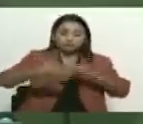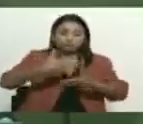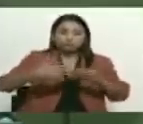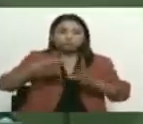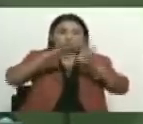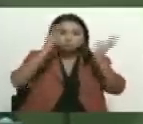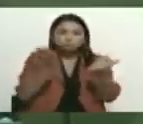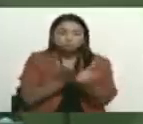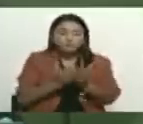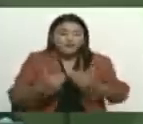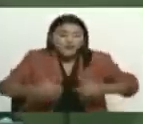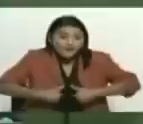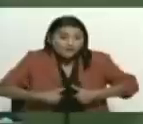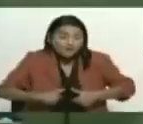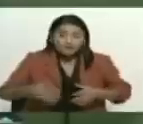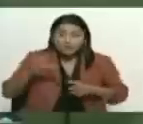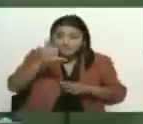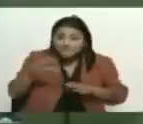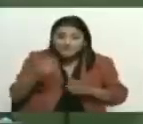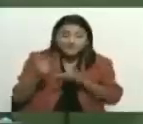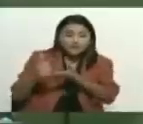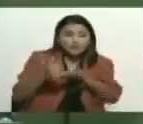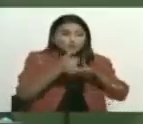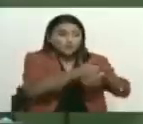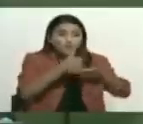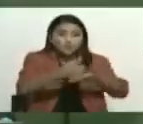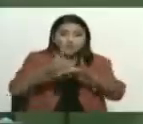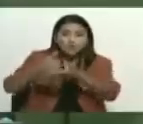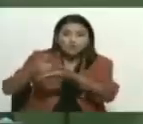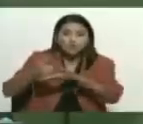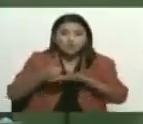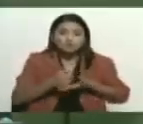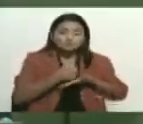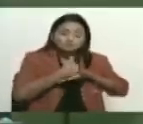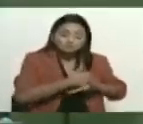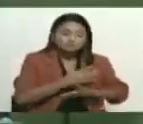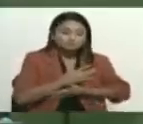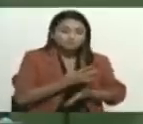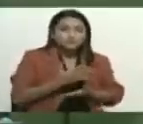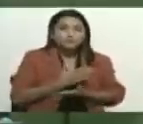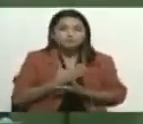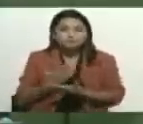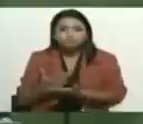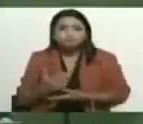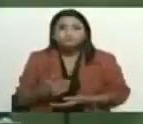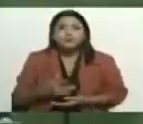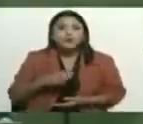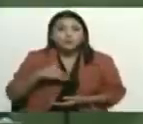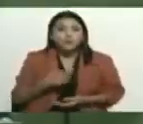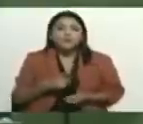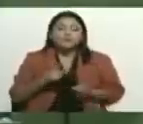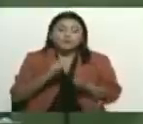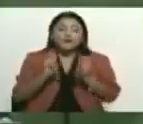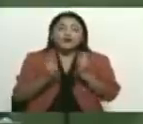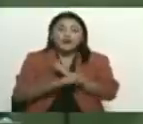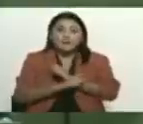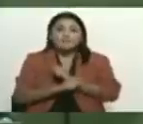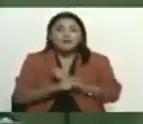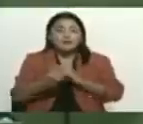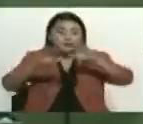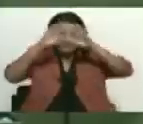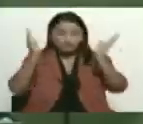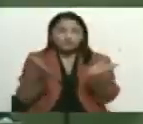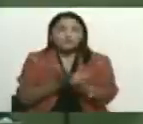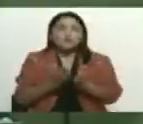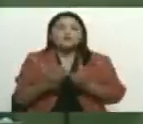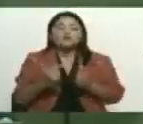Es con esfuerzos comunes, bajo el espíritu de complementariedad, solidaridad y cooperación, que podemos cambiar el rumbo hacia un destino común